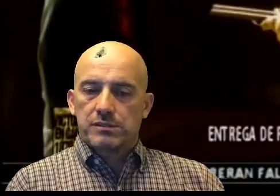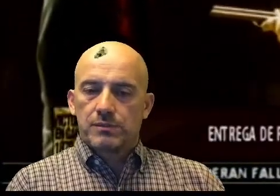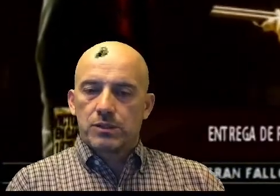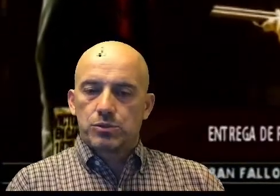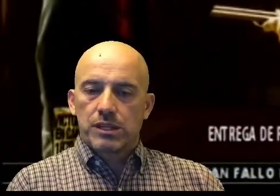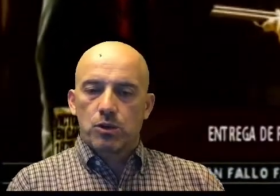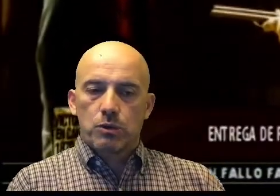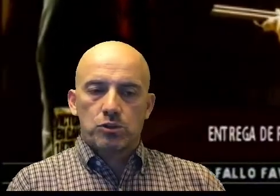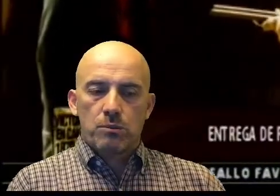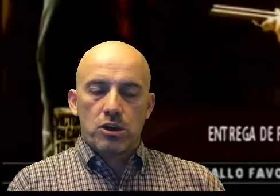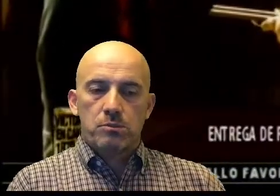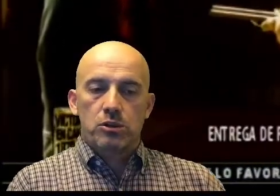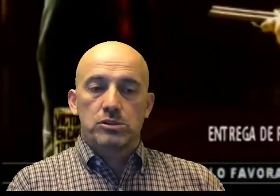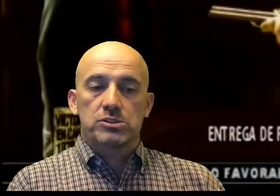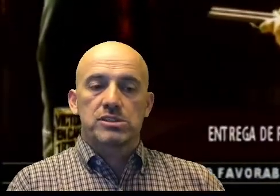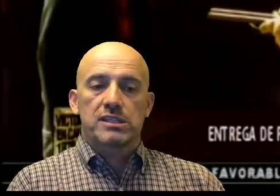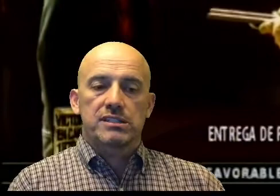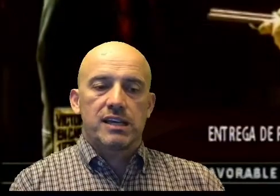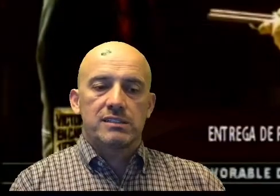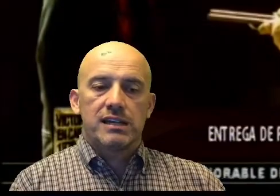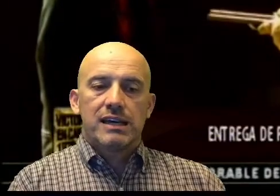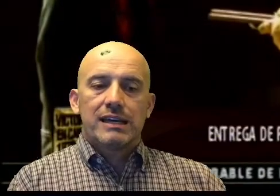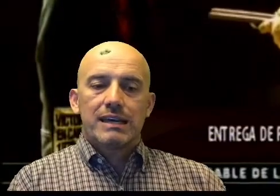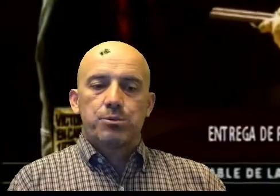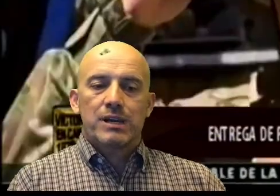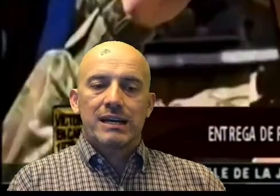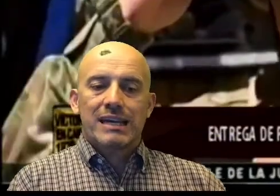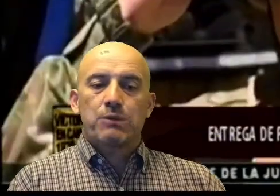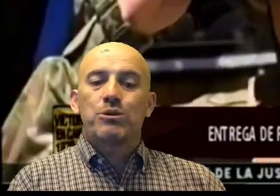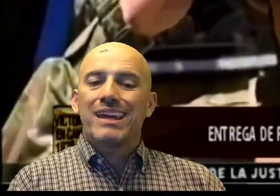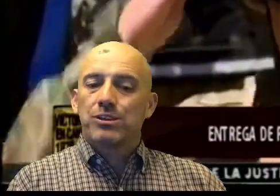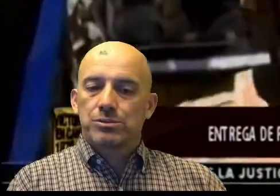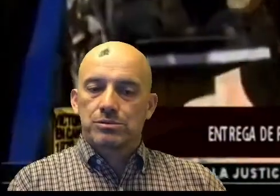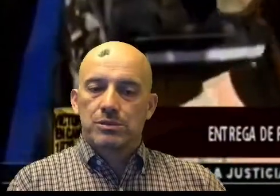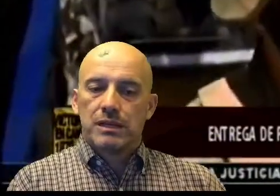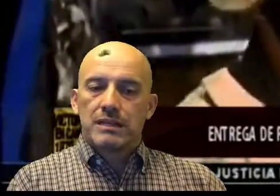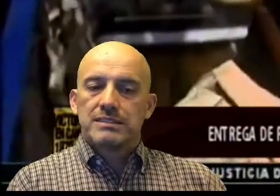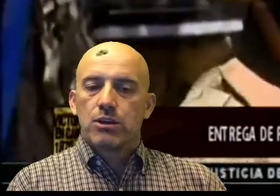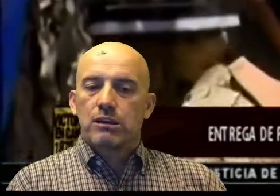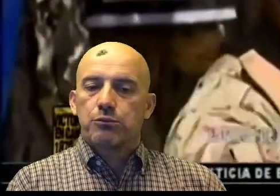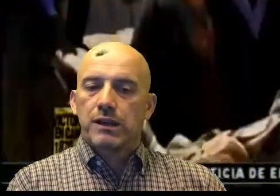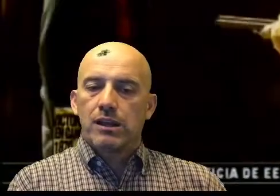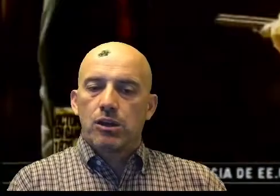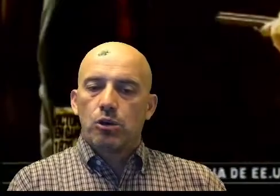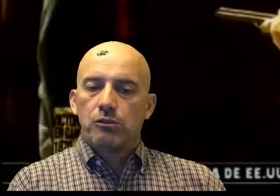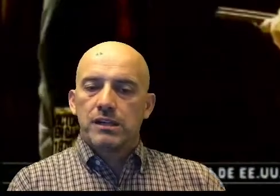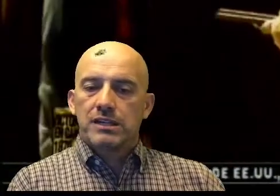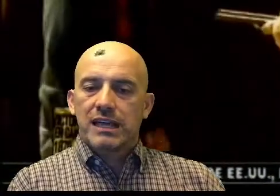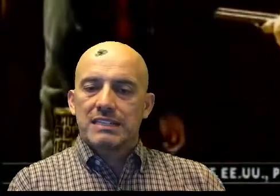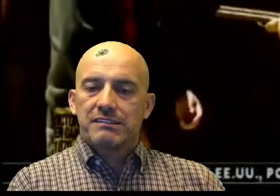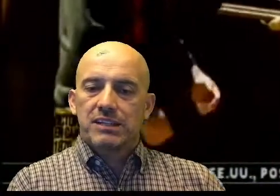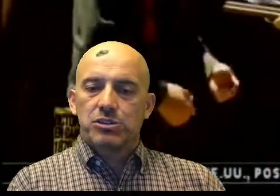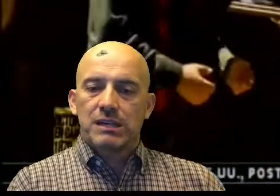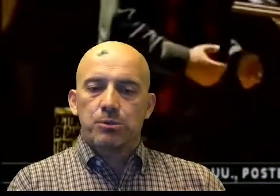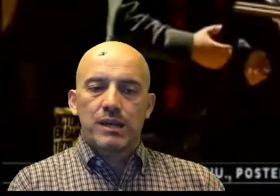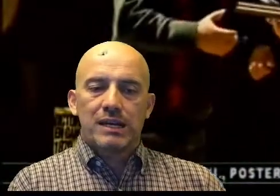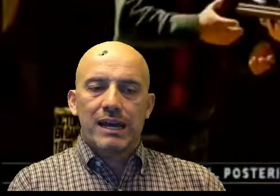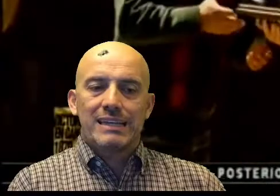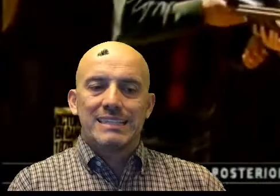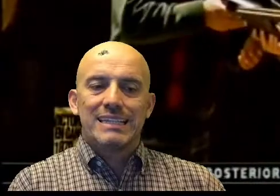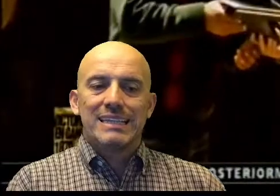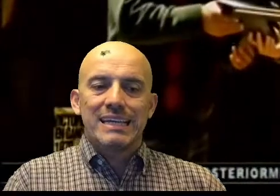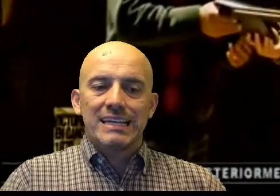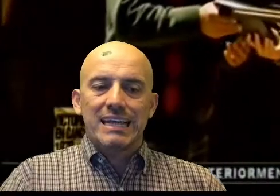predicadores surgió el 4 de mayo en 1836 y apodaca era uno de ellos sea lo que fuere los dientes que la aceleración de